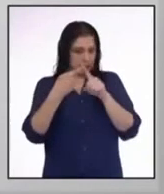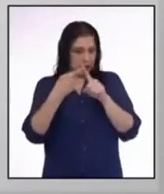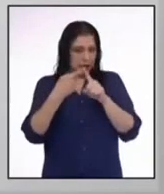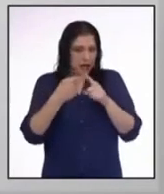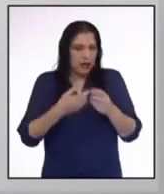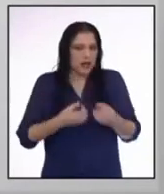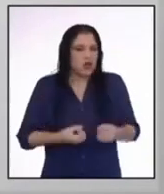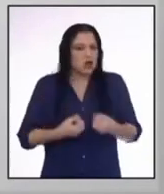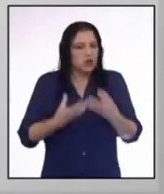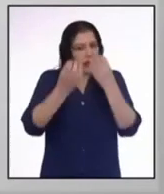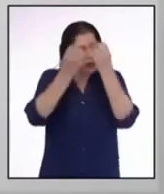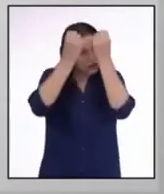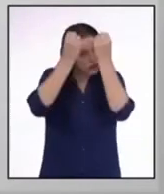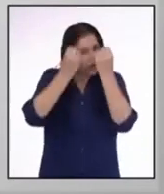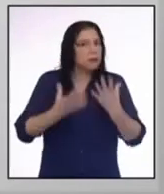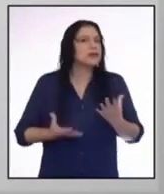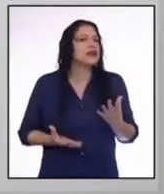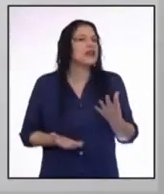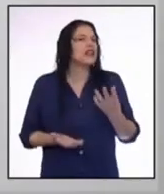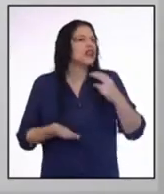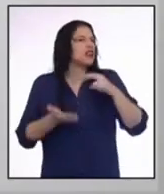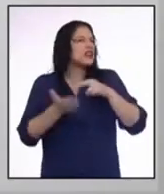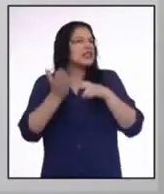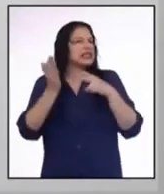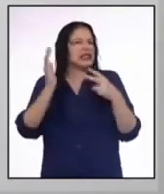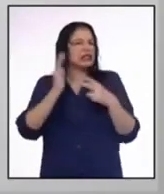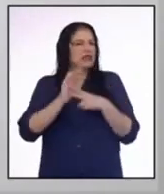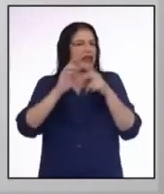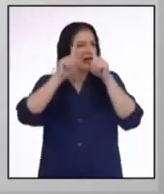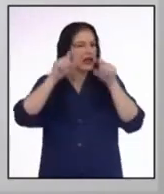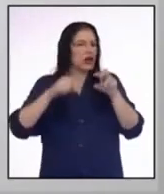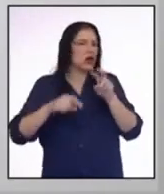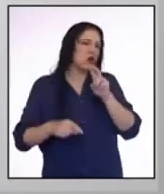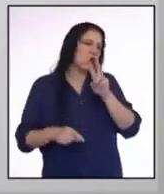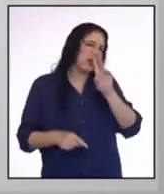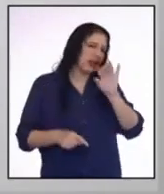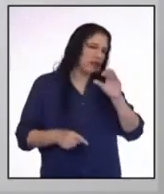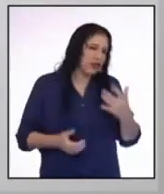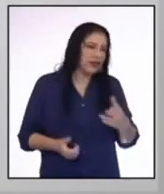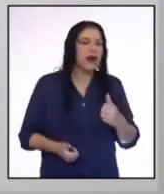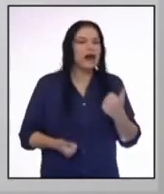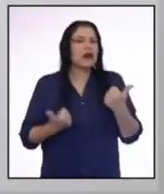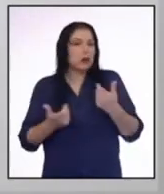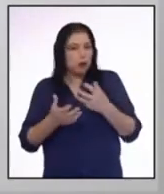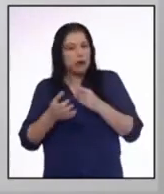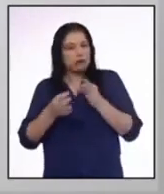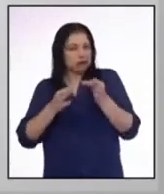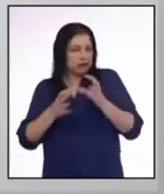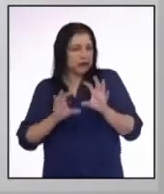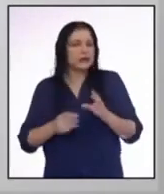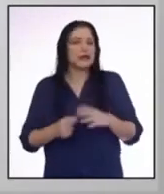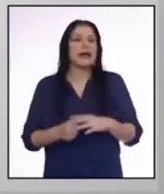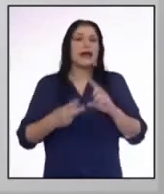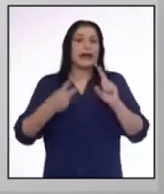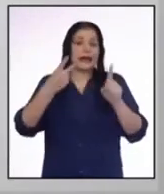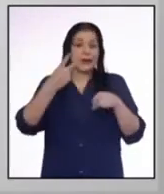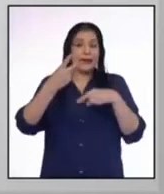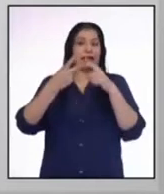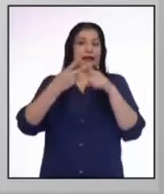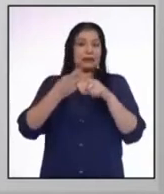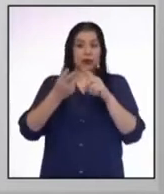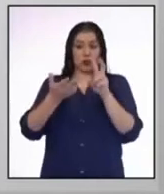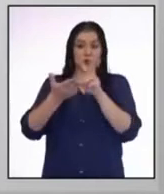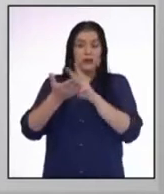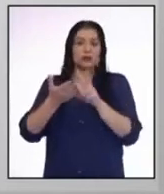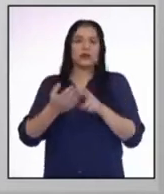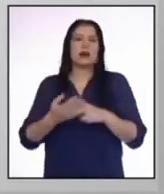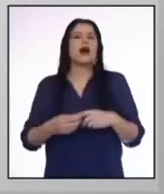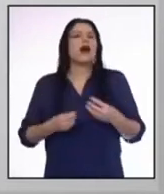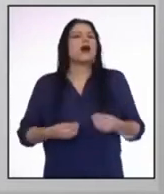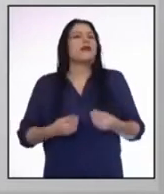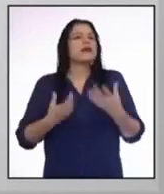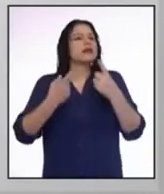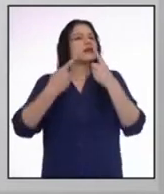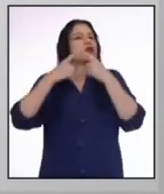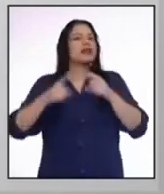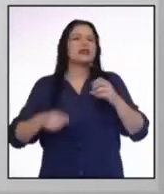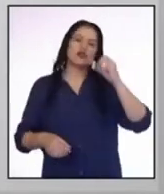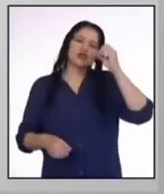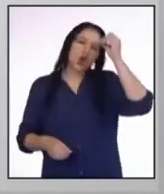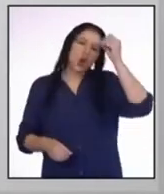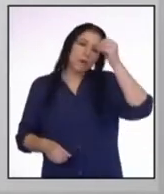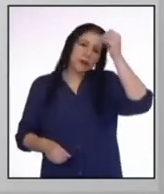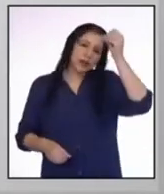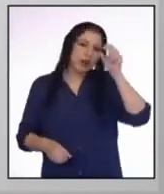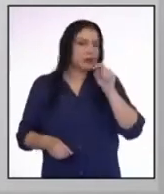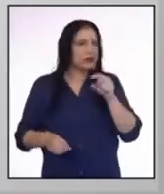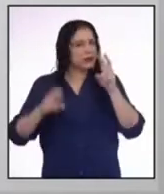da información sobre qué es y en qué consiste. Y en la segunda lectura aparecen distintas